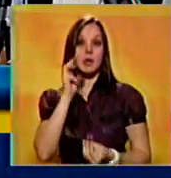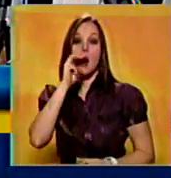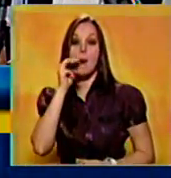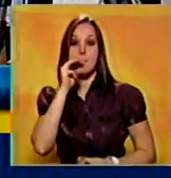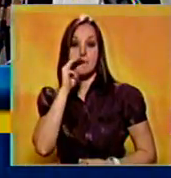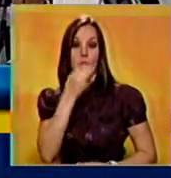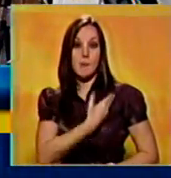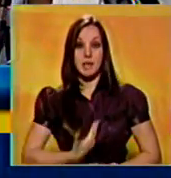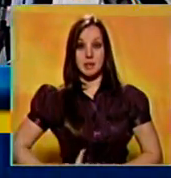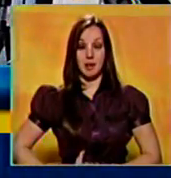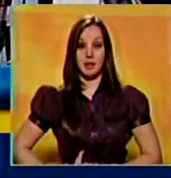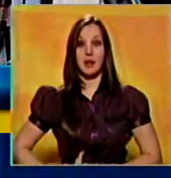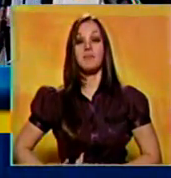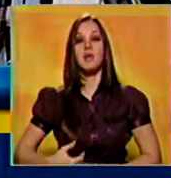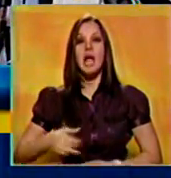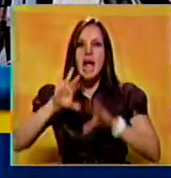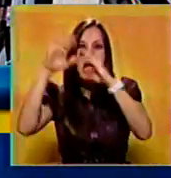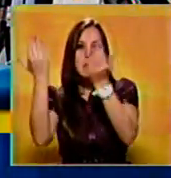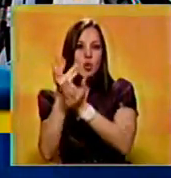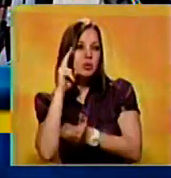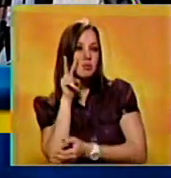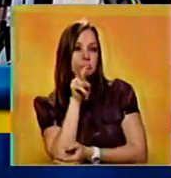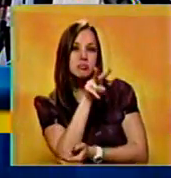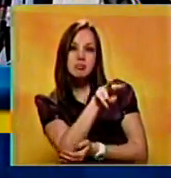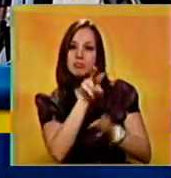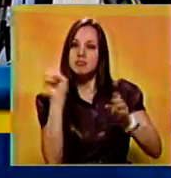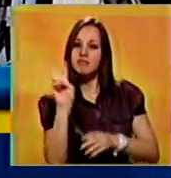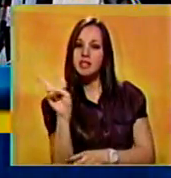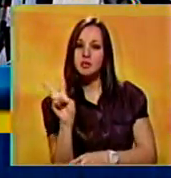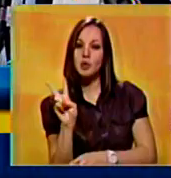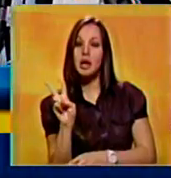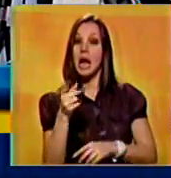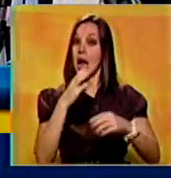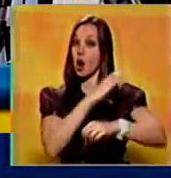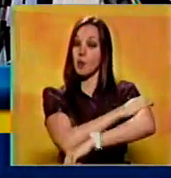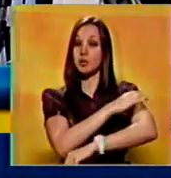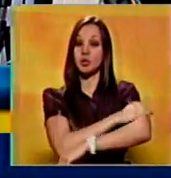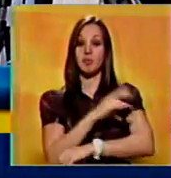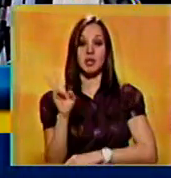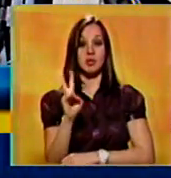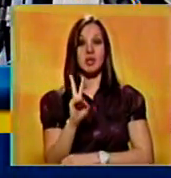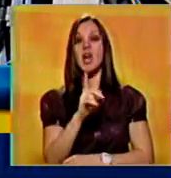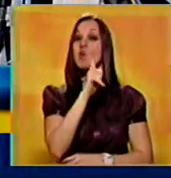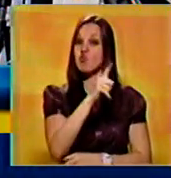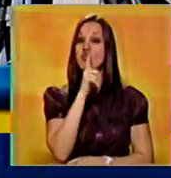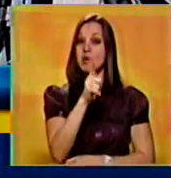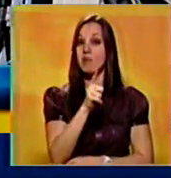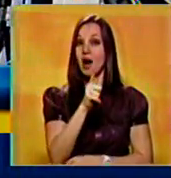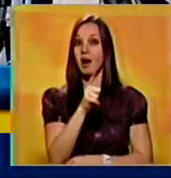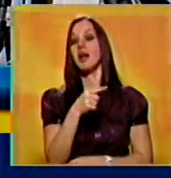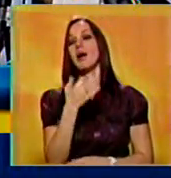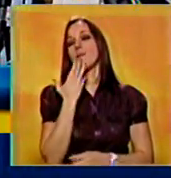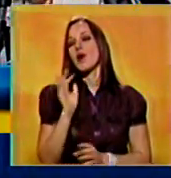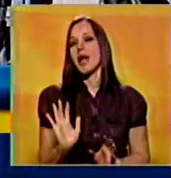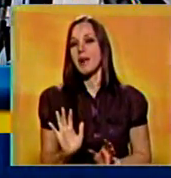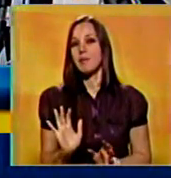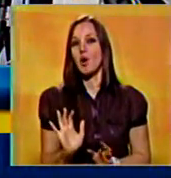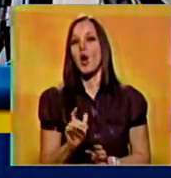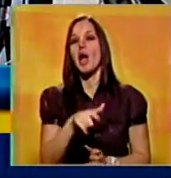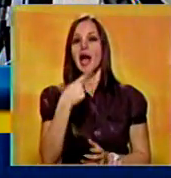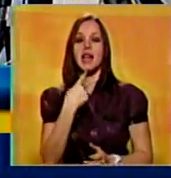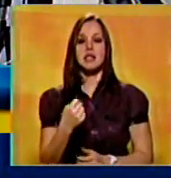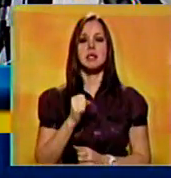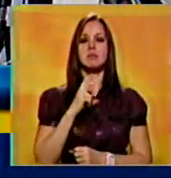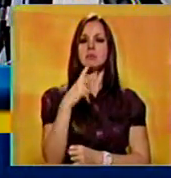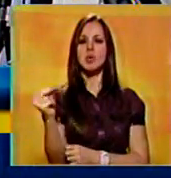eh el mundo está viendo lo que ocurre en Venezuela y la oposición venezolana Quedaría muy mal parada si ratifica una